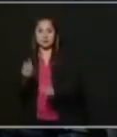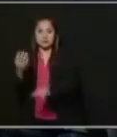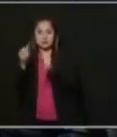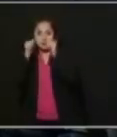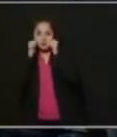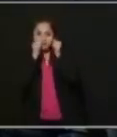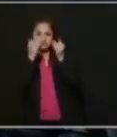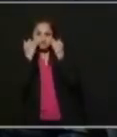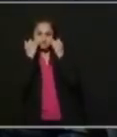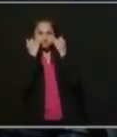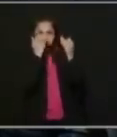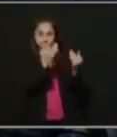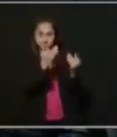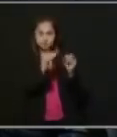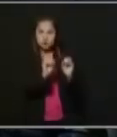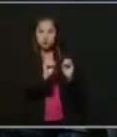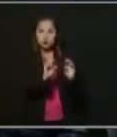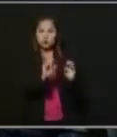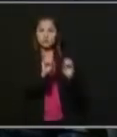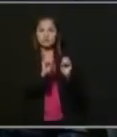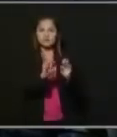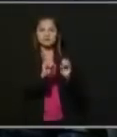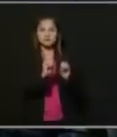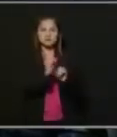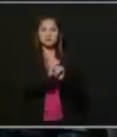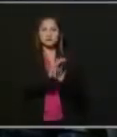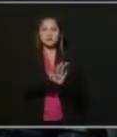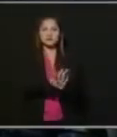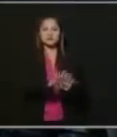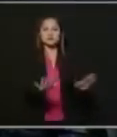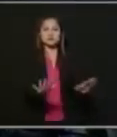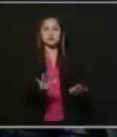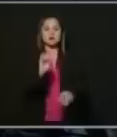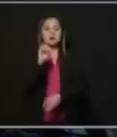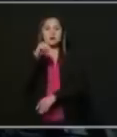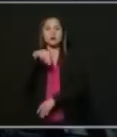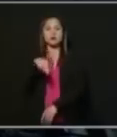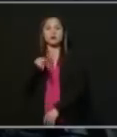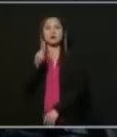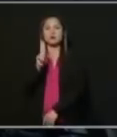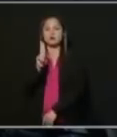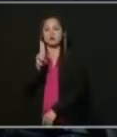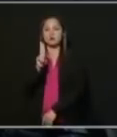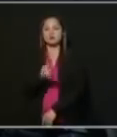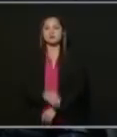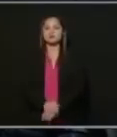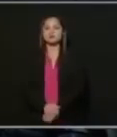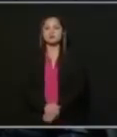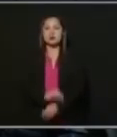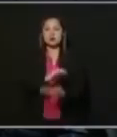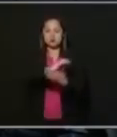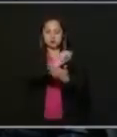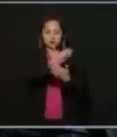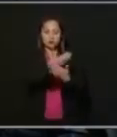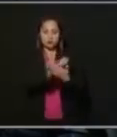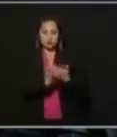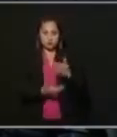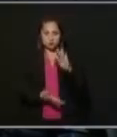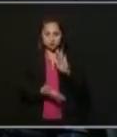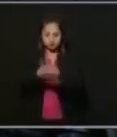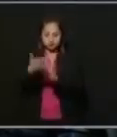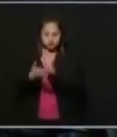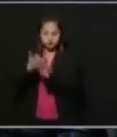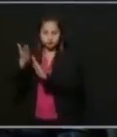Oficina de Transparencia de la ONU. Los contratos de obra del gobierno se llevarán a